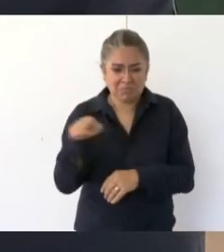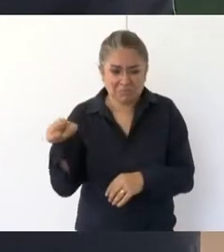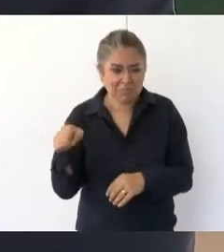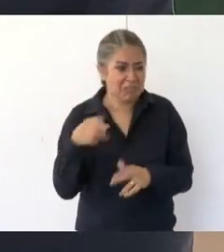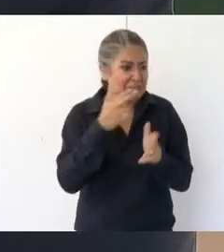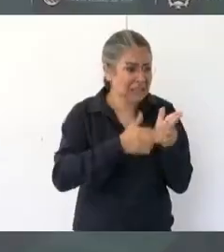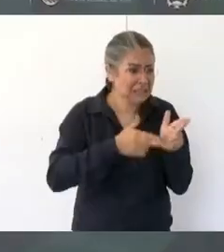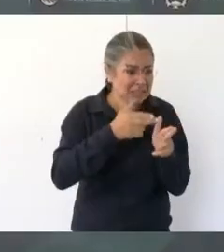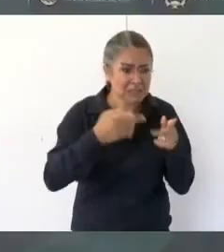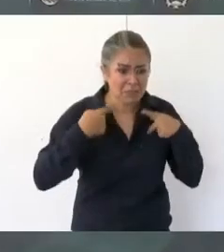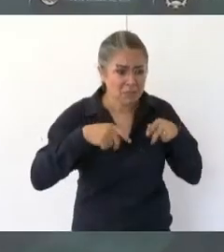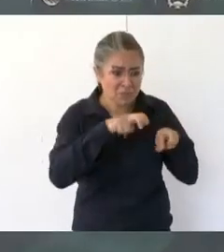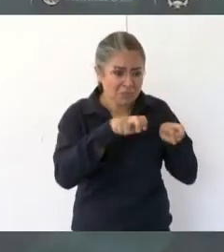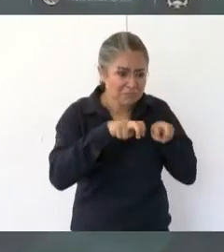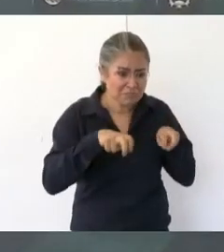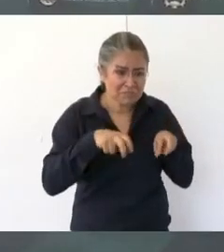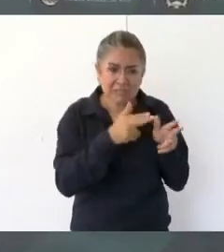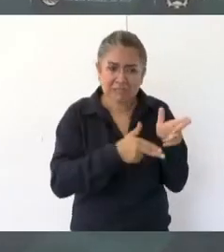de pasajeros.